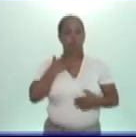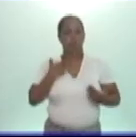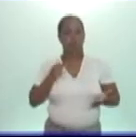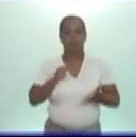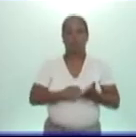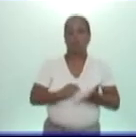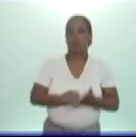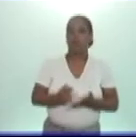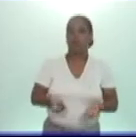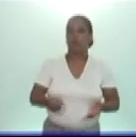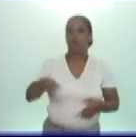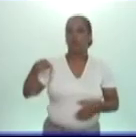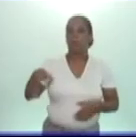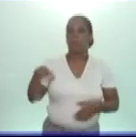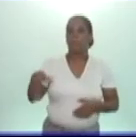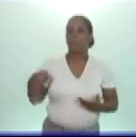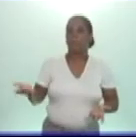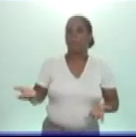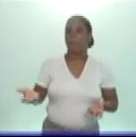de la bolsa?